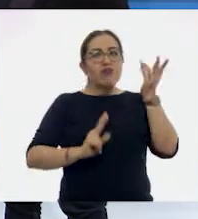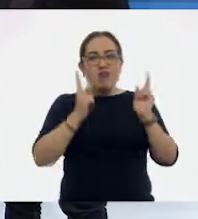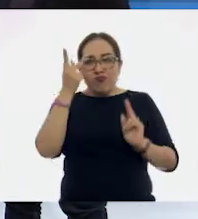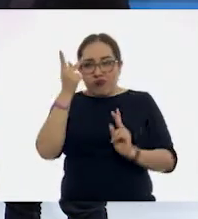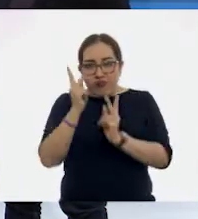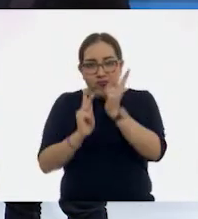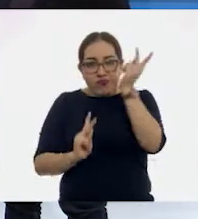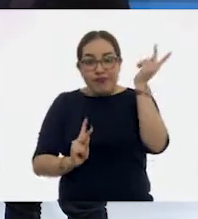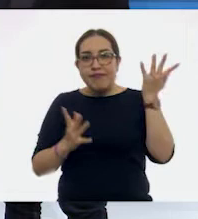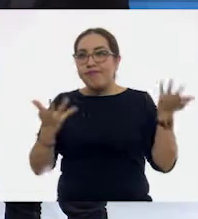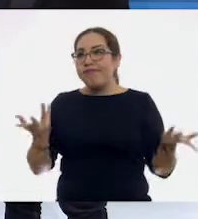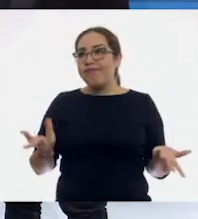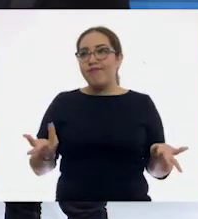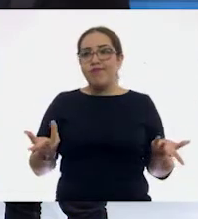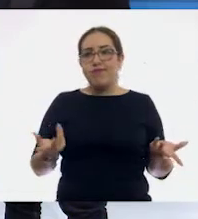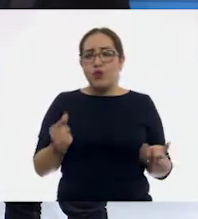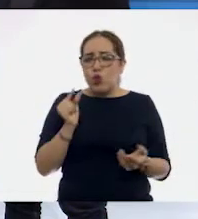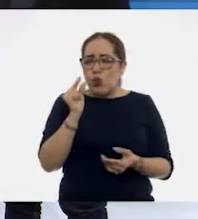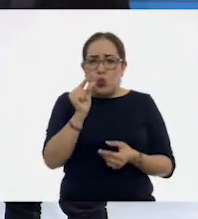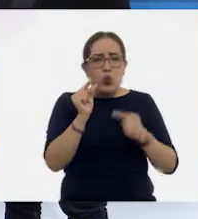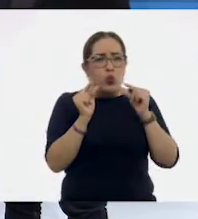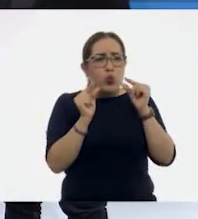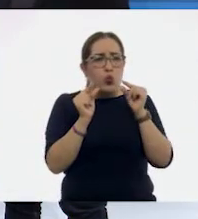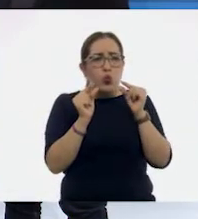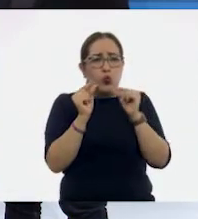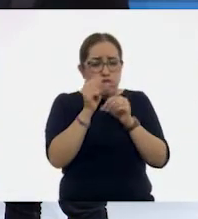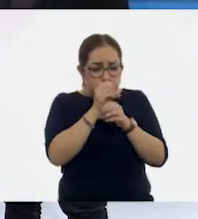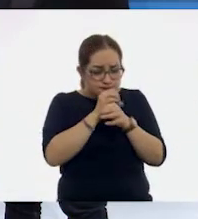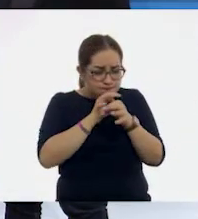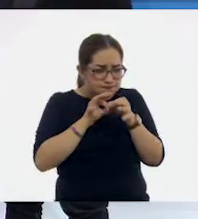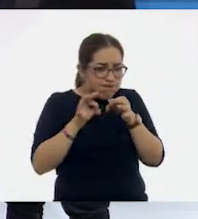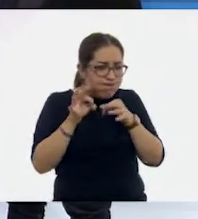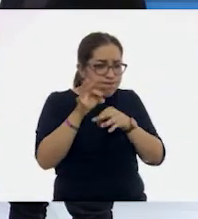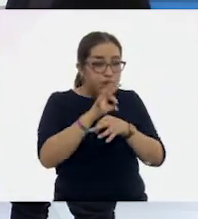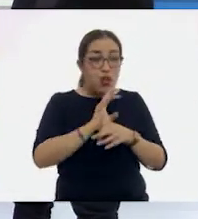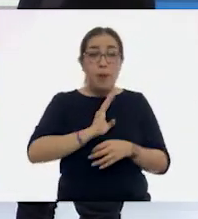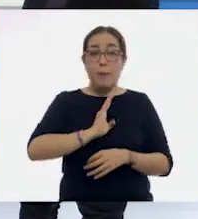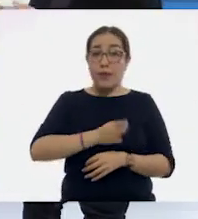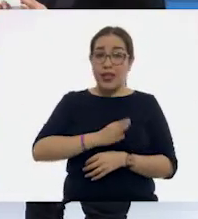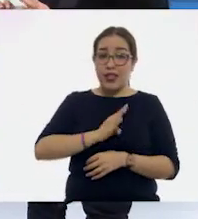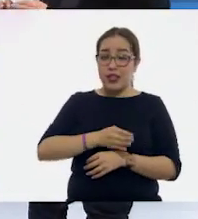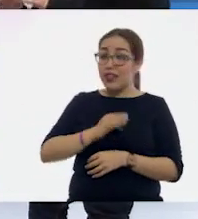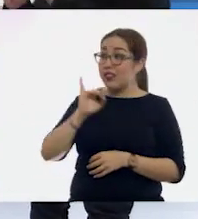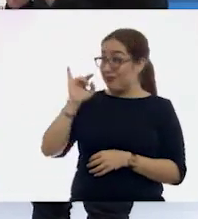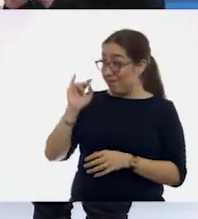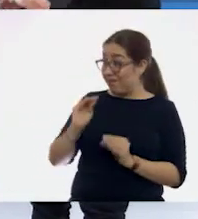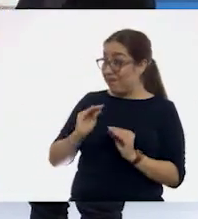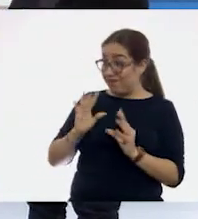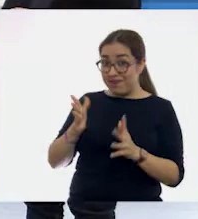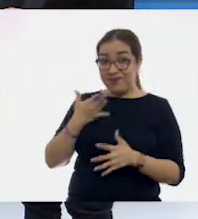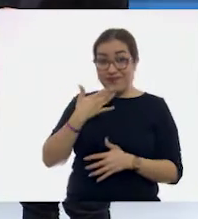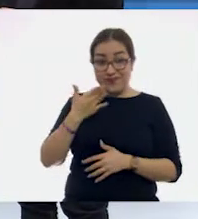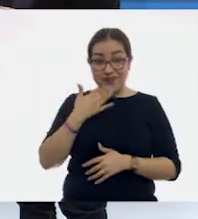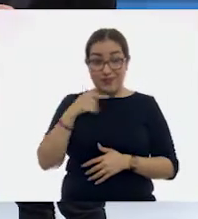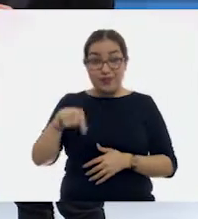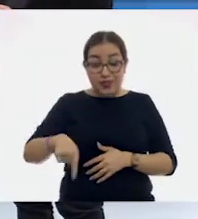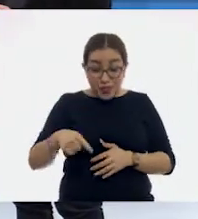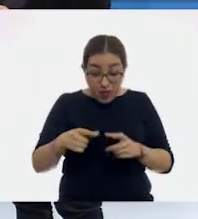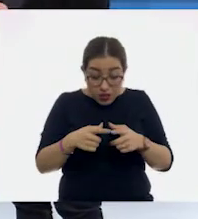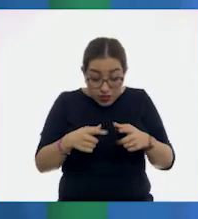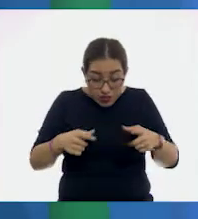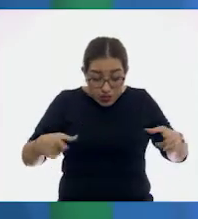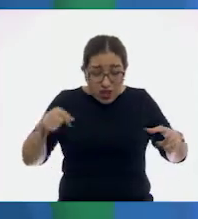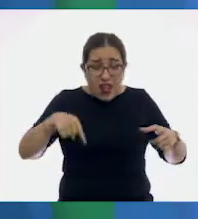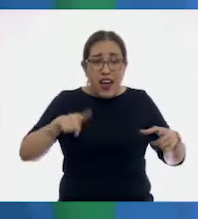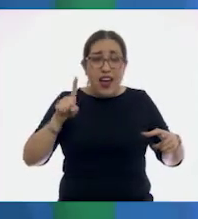plantas, pequeños microorganismos como bacterias, ¿no? Bien, muy bien. Un charco es